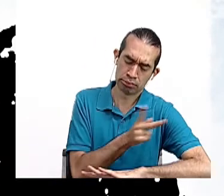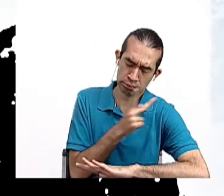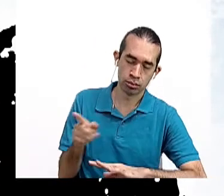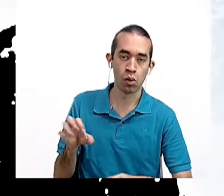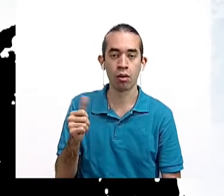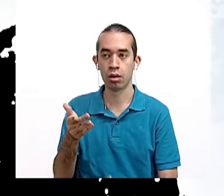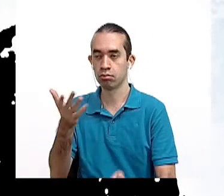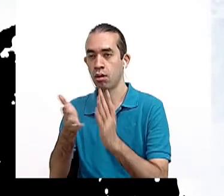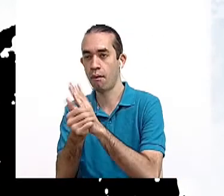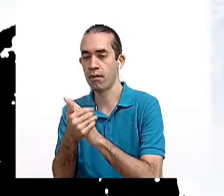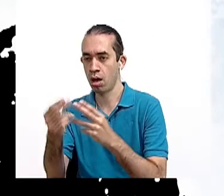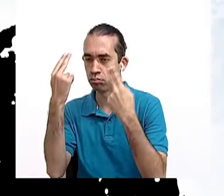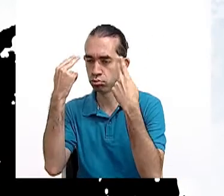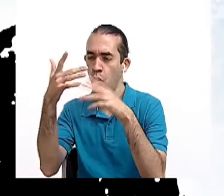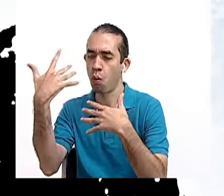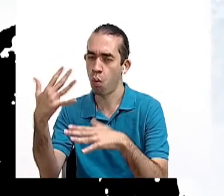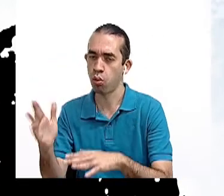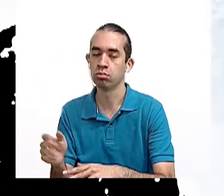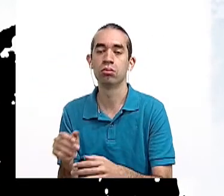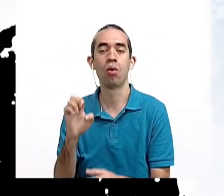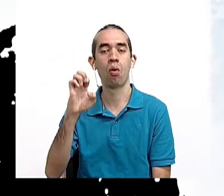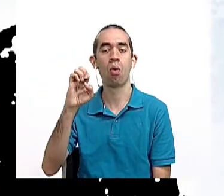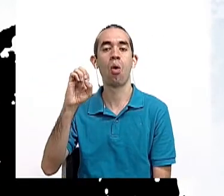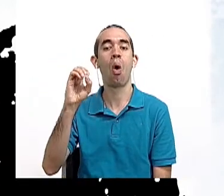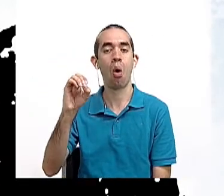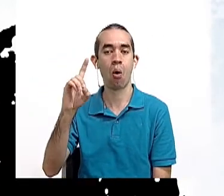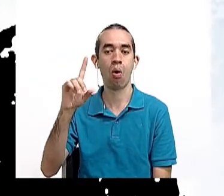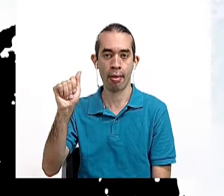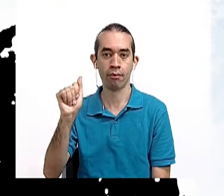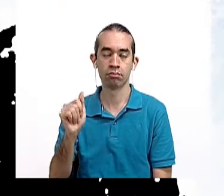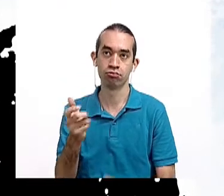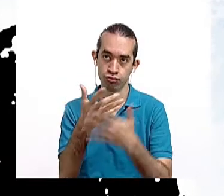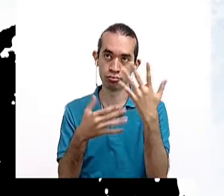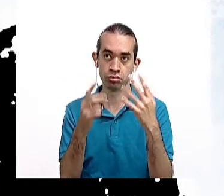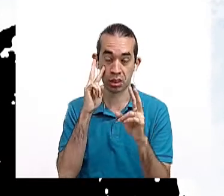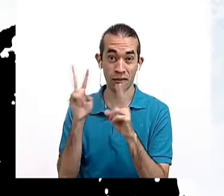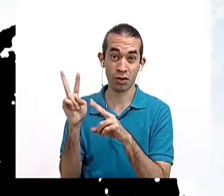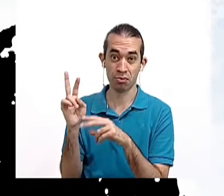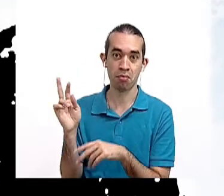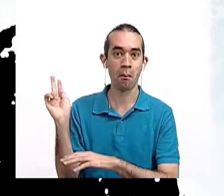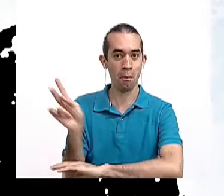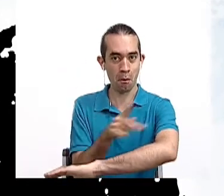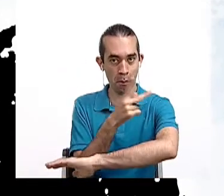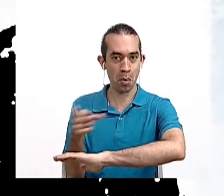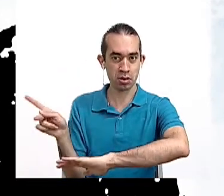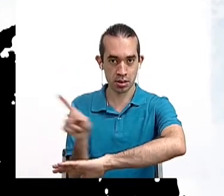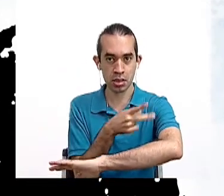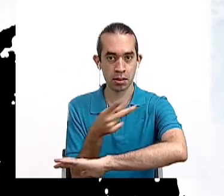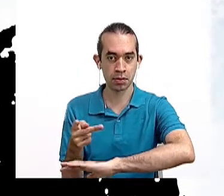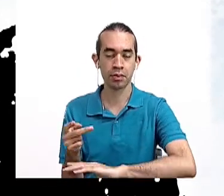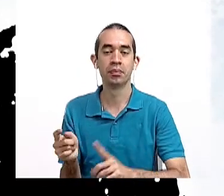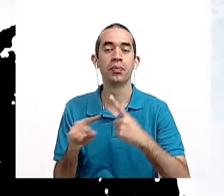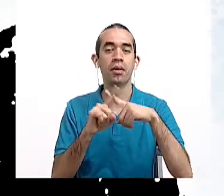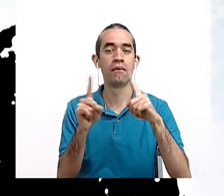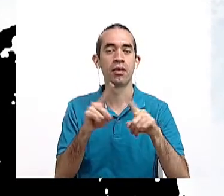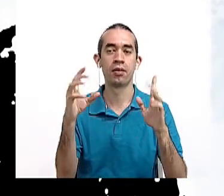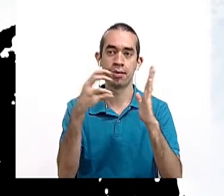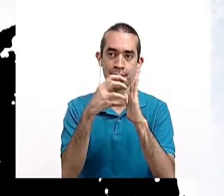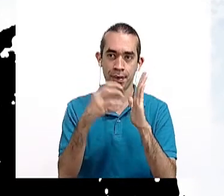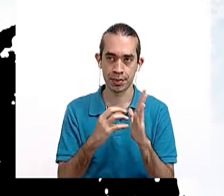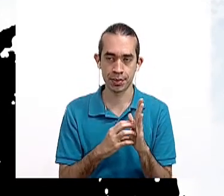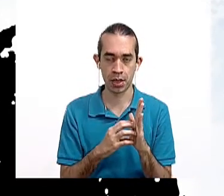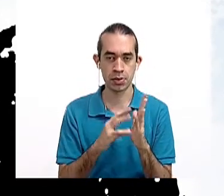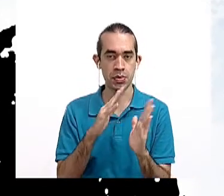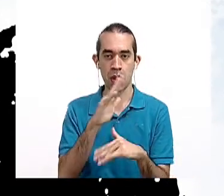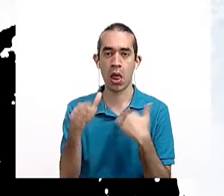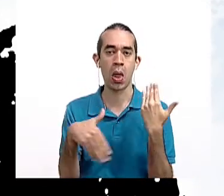poéticos. Bueno, muy interesante. Hemos visto cómo la poesía son aquellos textos, abarca todos